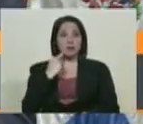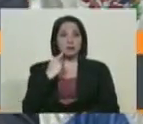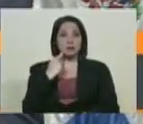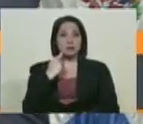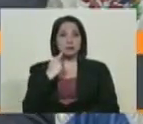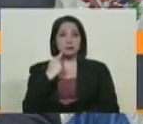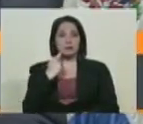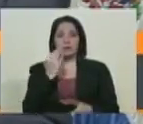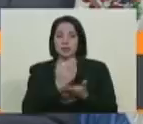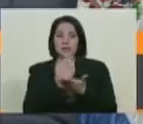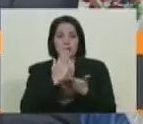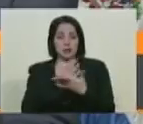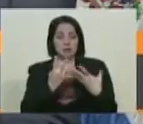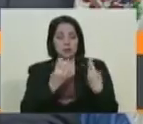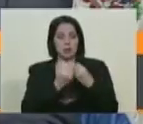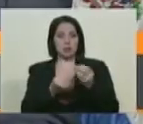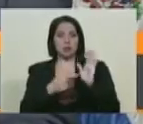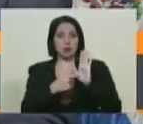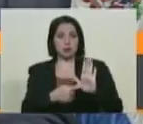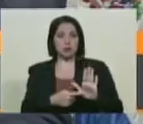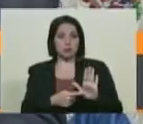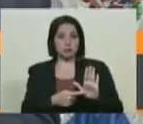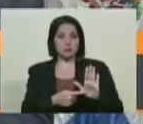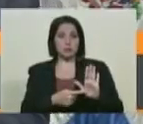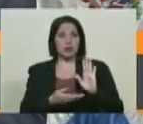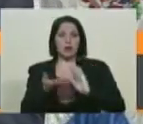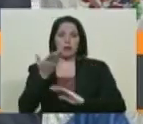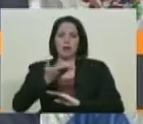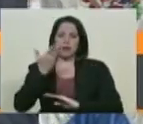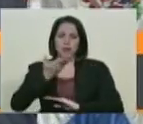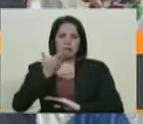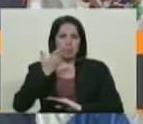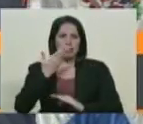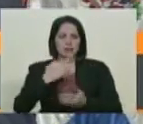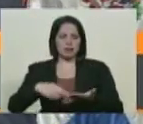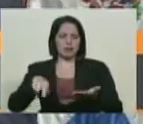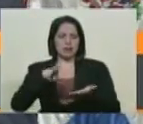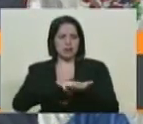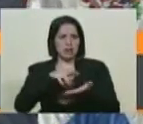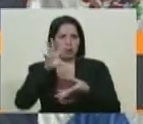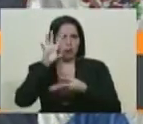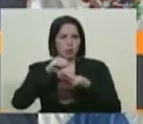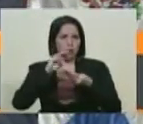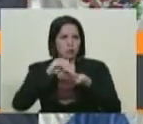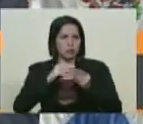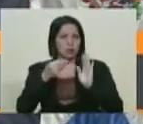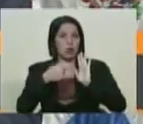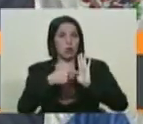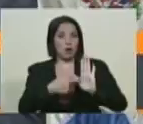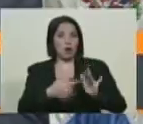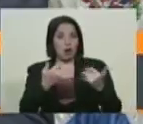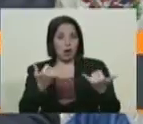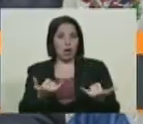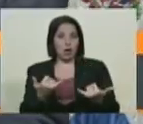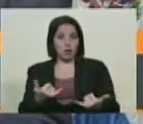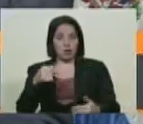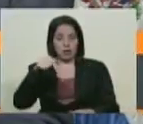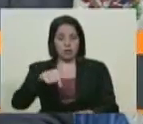que siempre nos acompaña y que es muy pertinente como conclusión de la reunión del día de